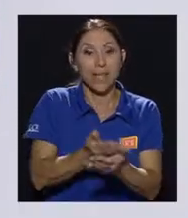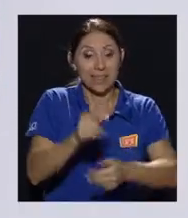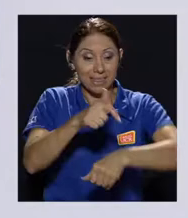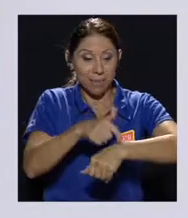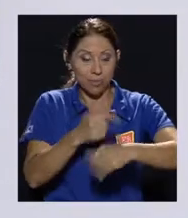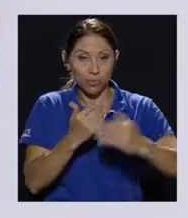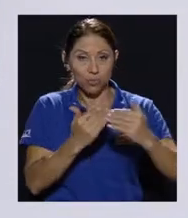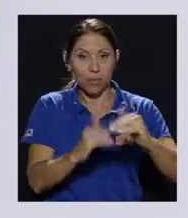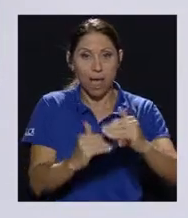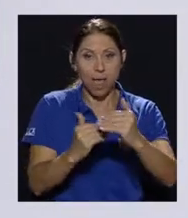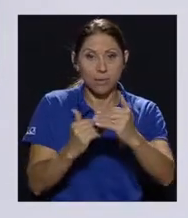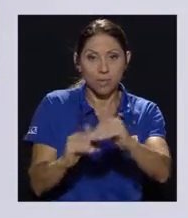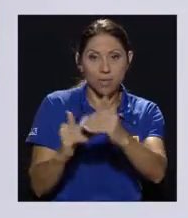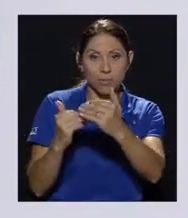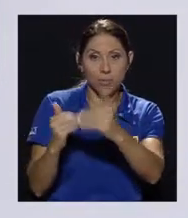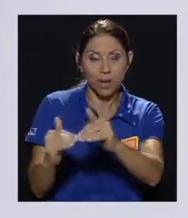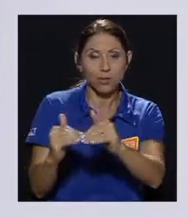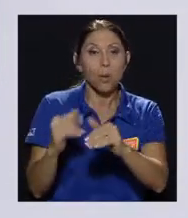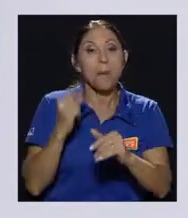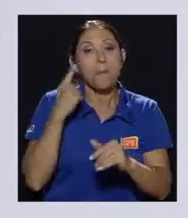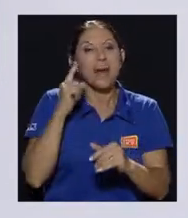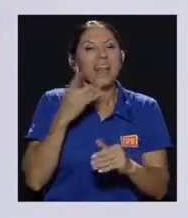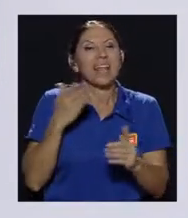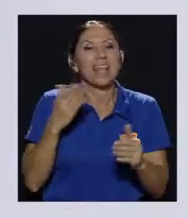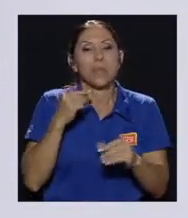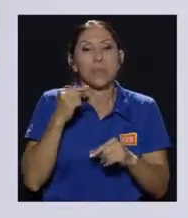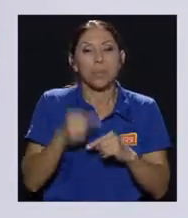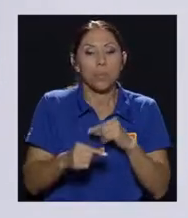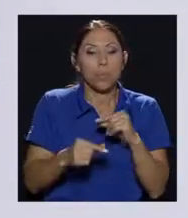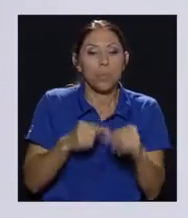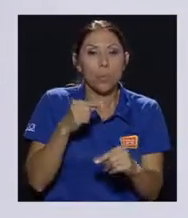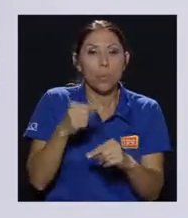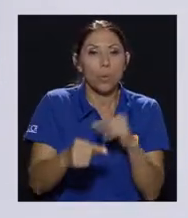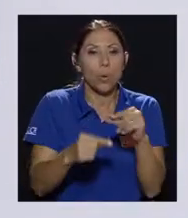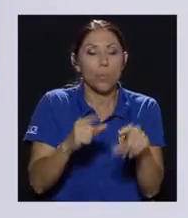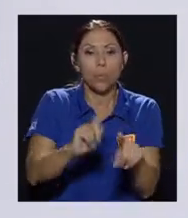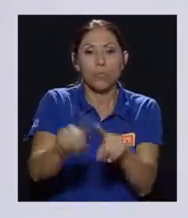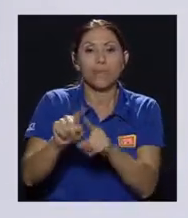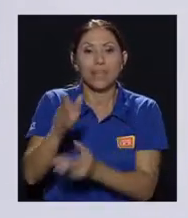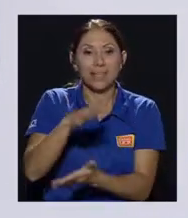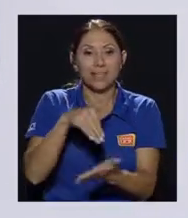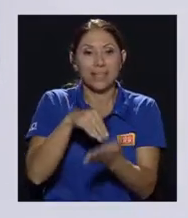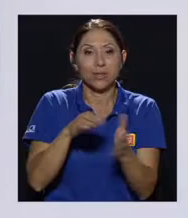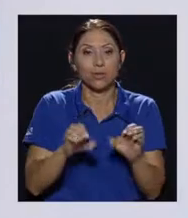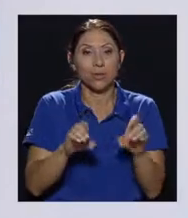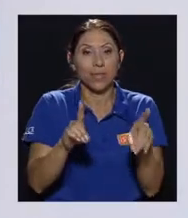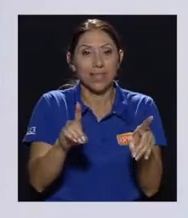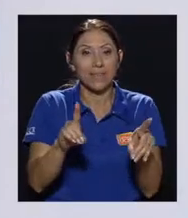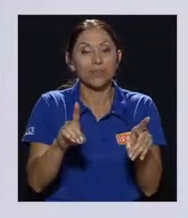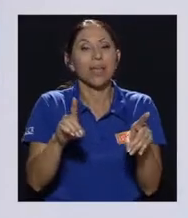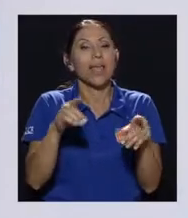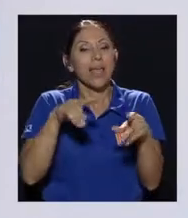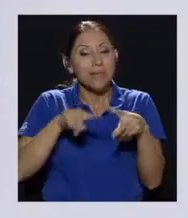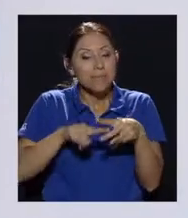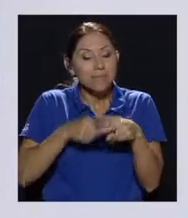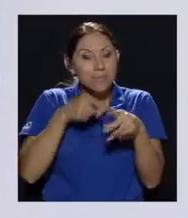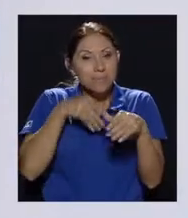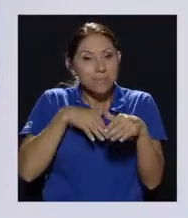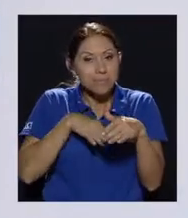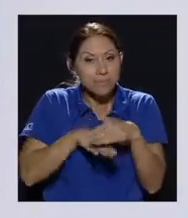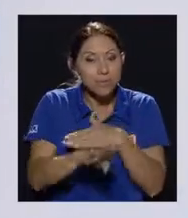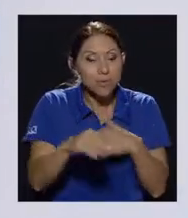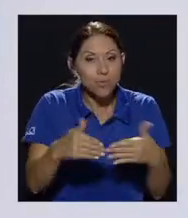los centros educativos vayan ingresando paulatinamente al nuevo menú, porque requiere preparación,